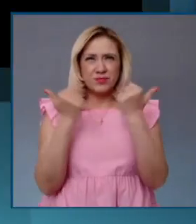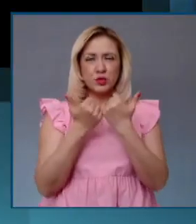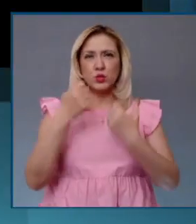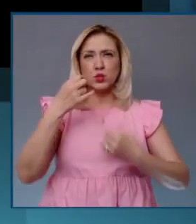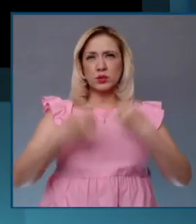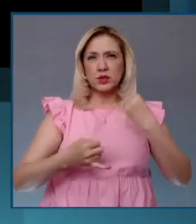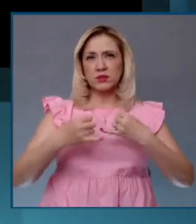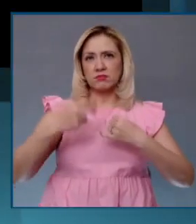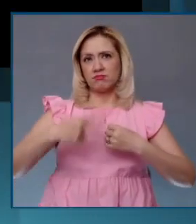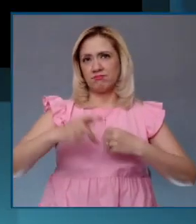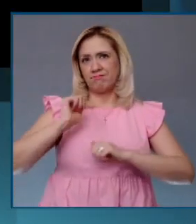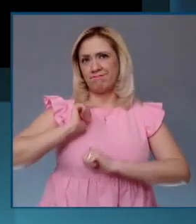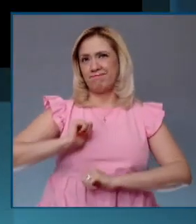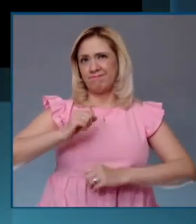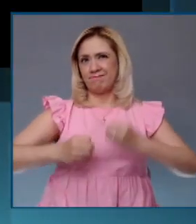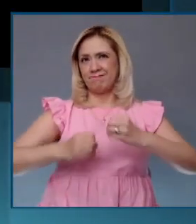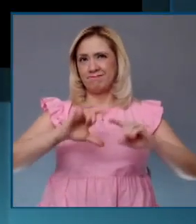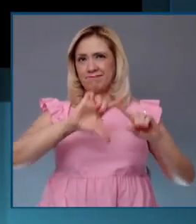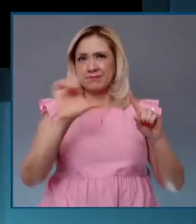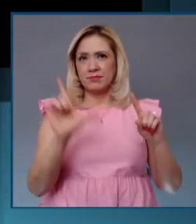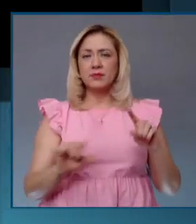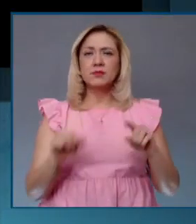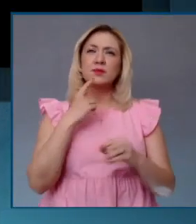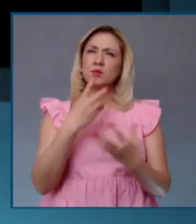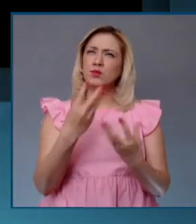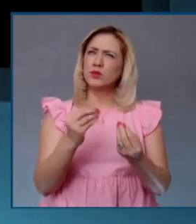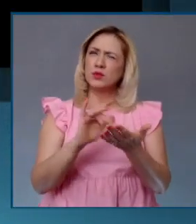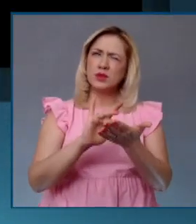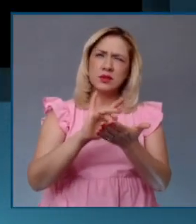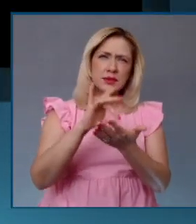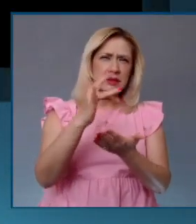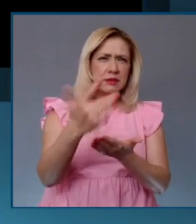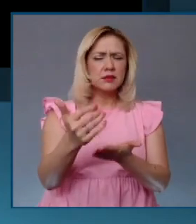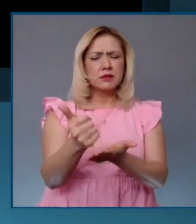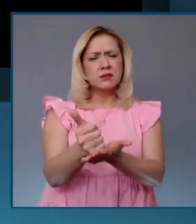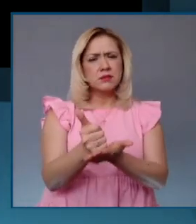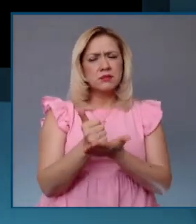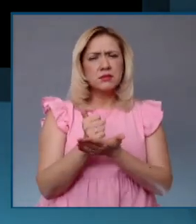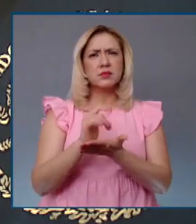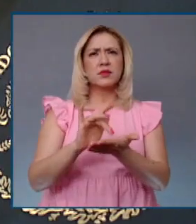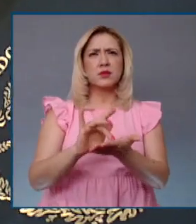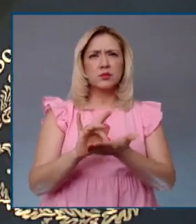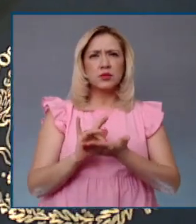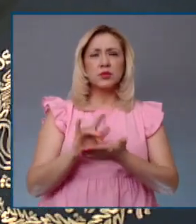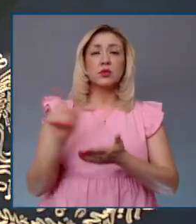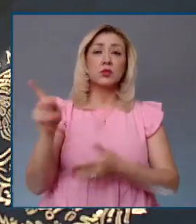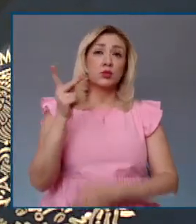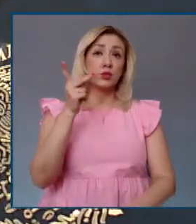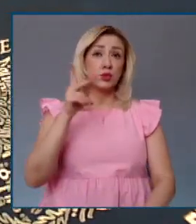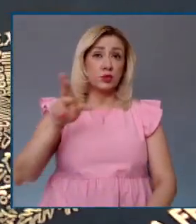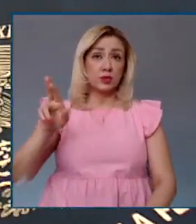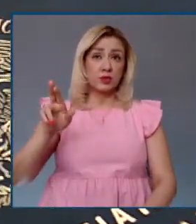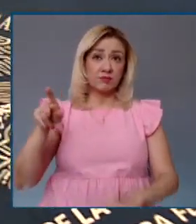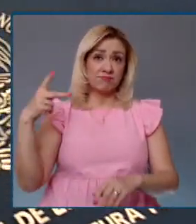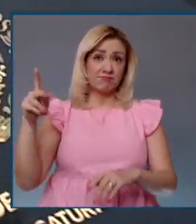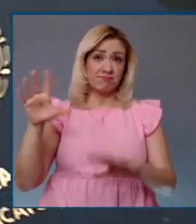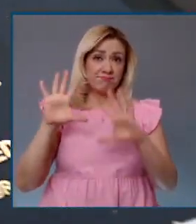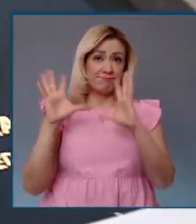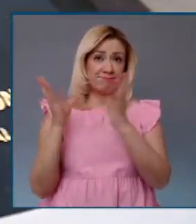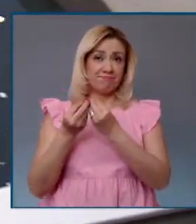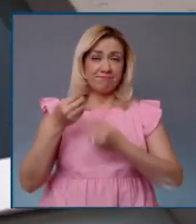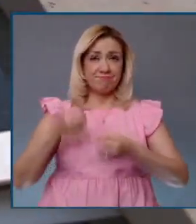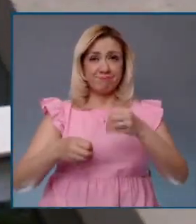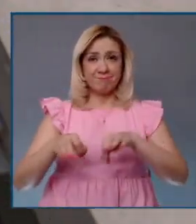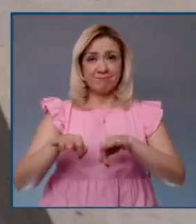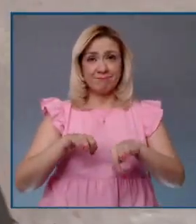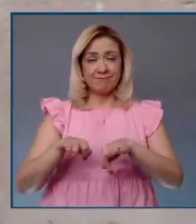de la Federación agradeció las muestras de solidaridad de la Asociación Puertorriqueña de la Judicatura. La Asociación Puertorriqueña repudió